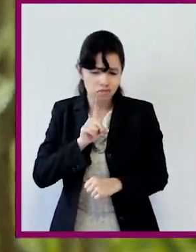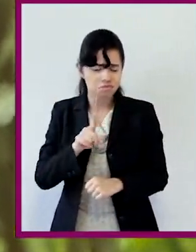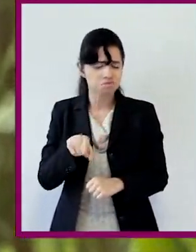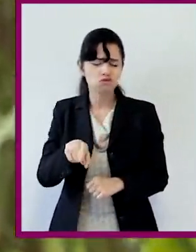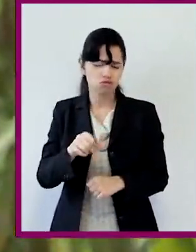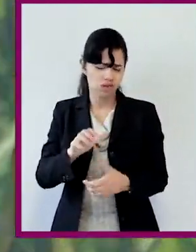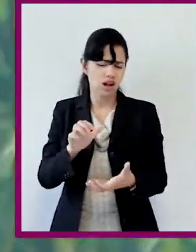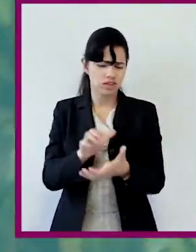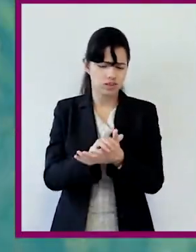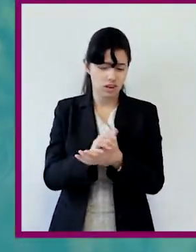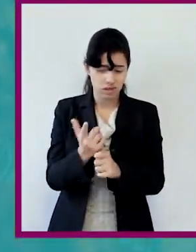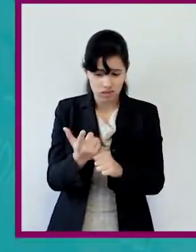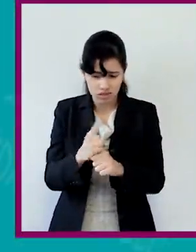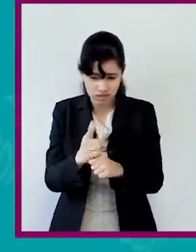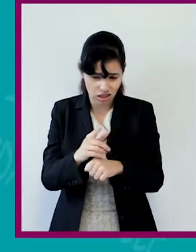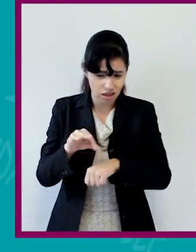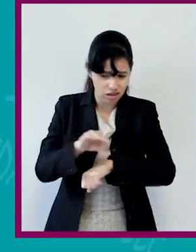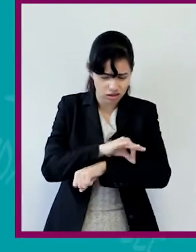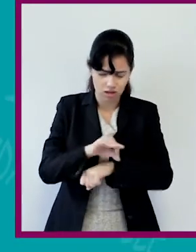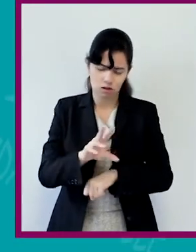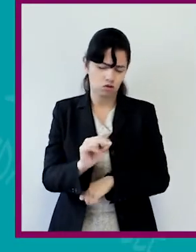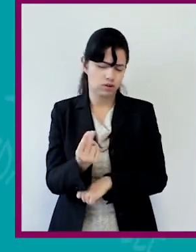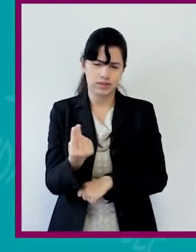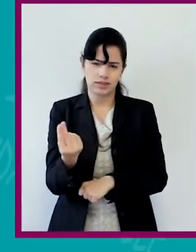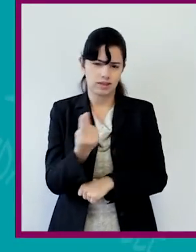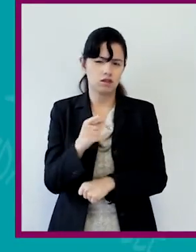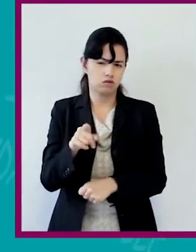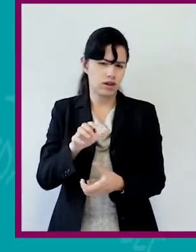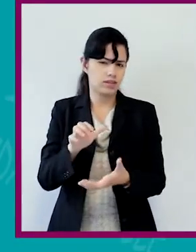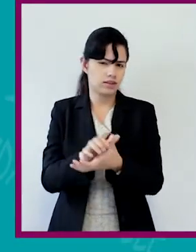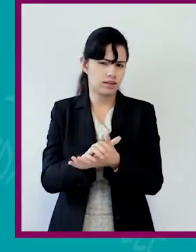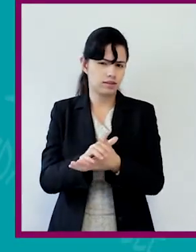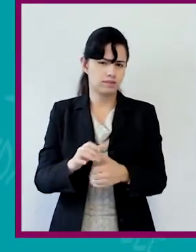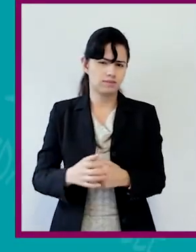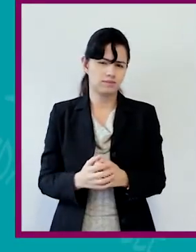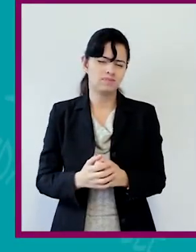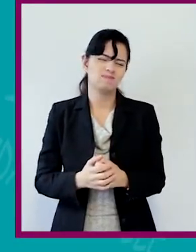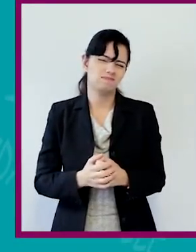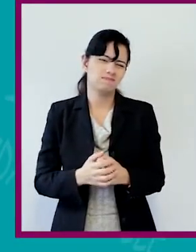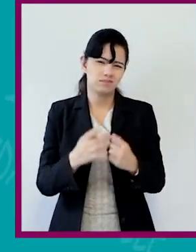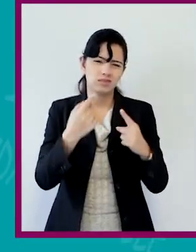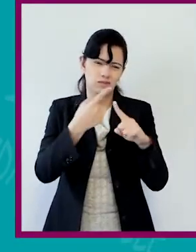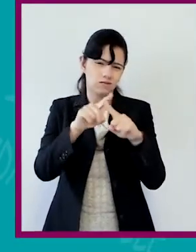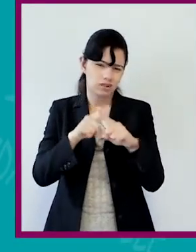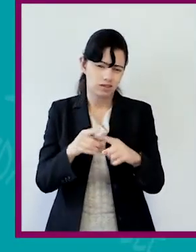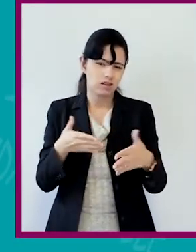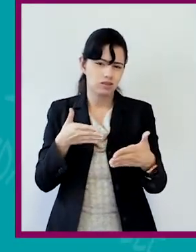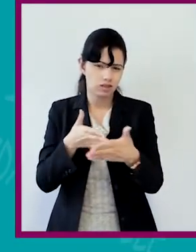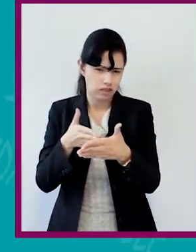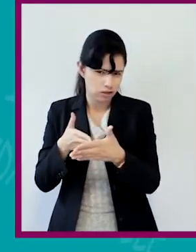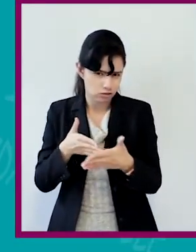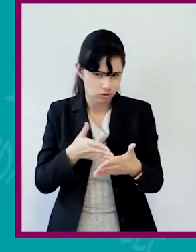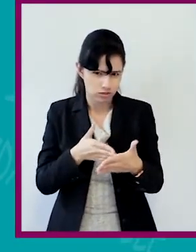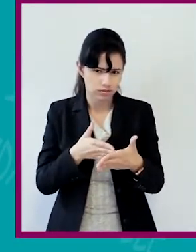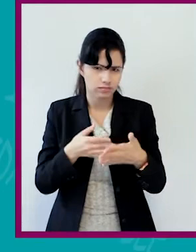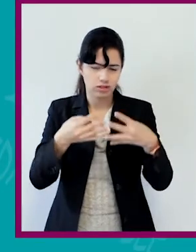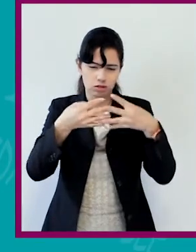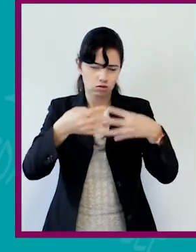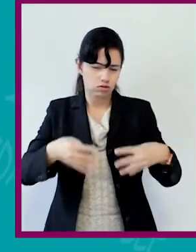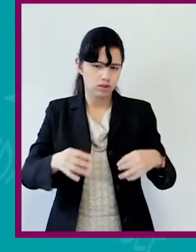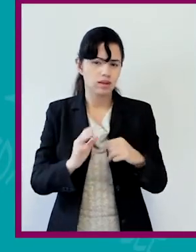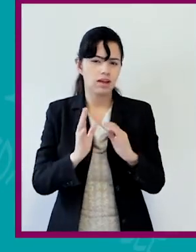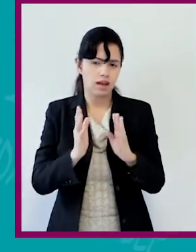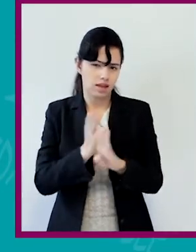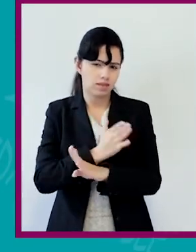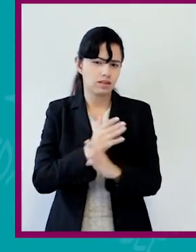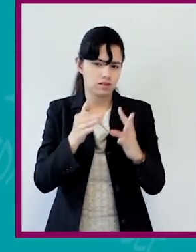ser licenciada ni arquitecta ni nada de esto. Hay una serie de limitaciones estructurales, lo que